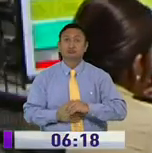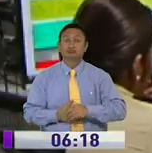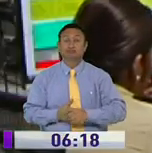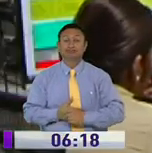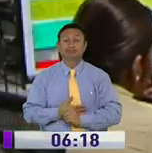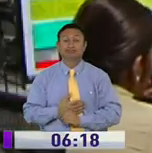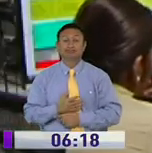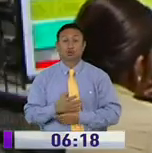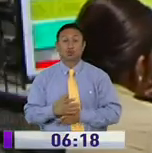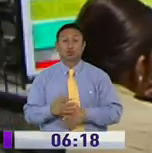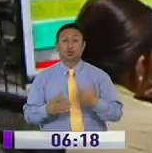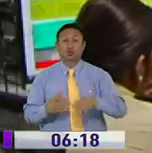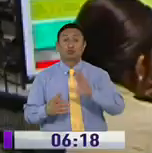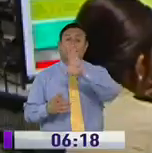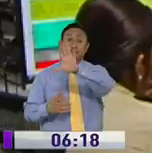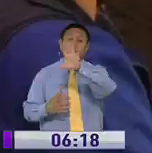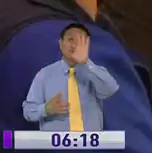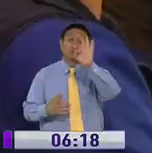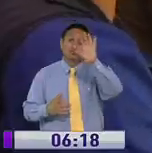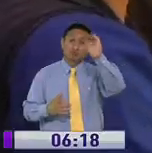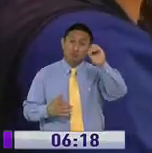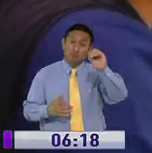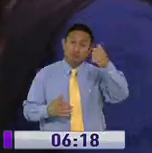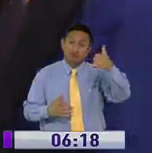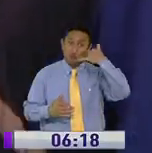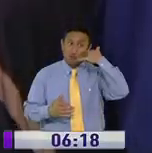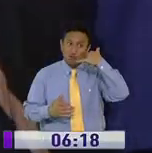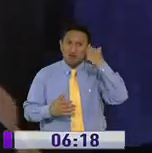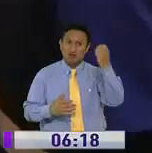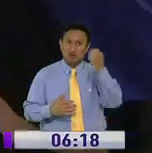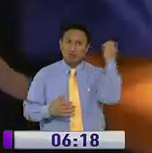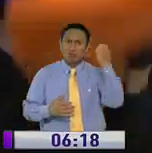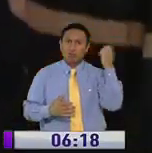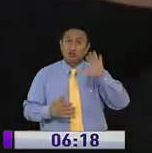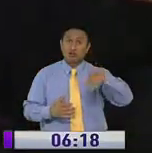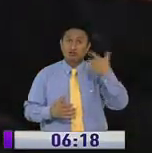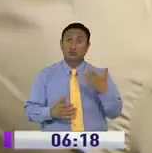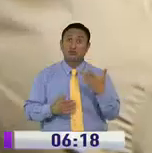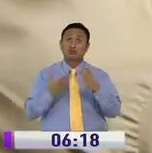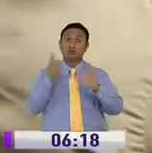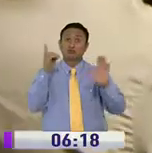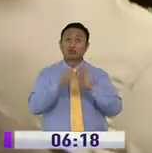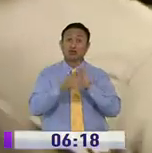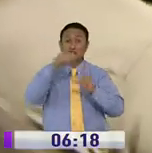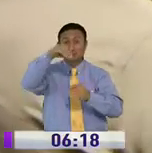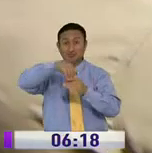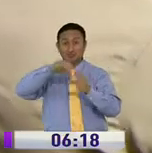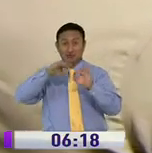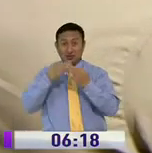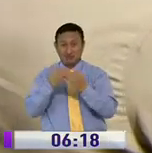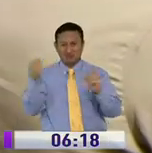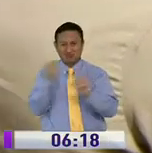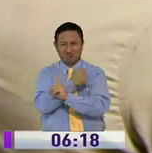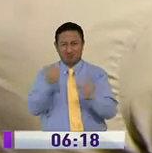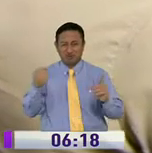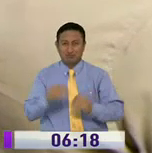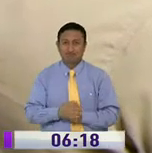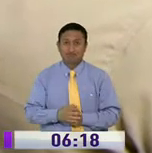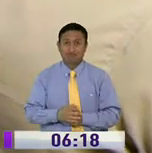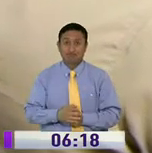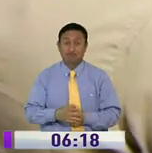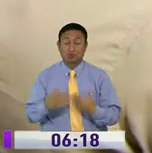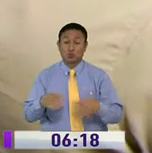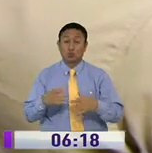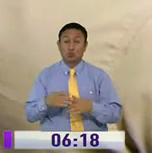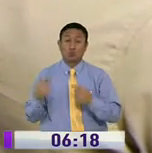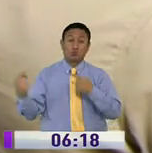590 llamadas ha recibido el ECU-911 relacionadas con reportes de violencia intrafamiliar. Las